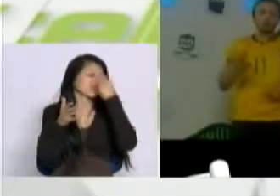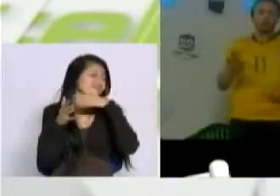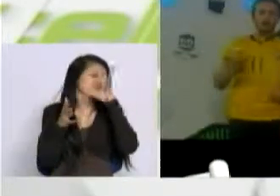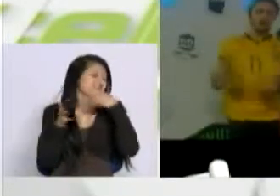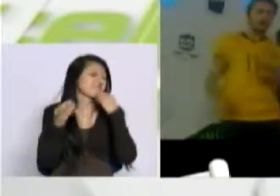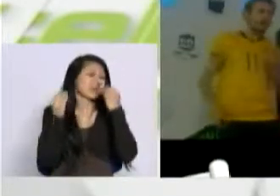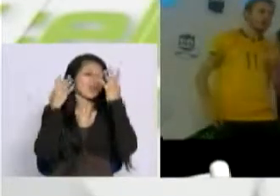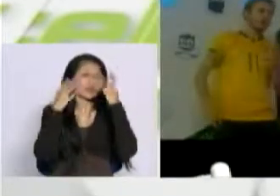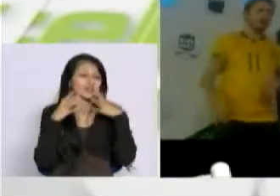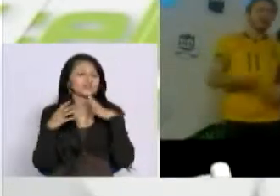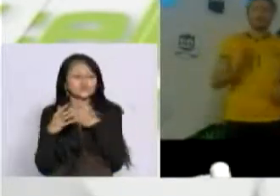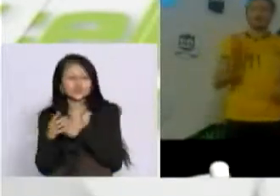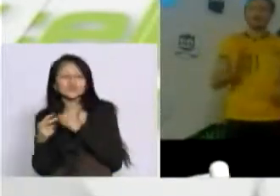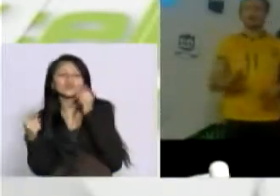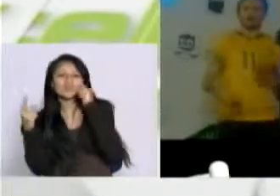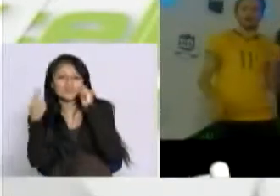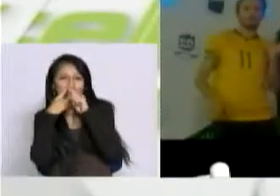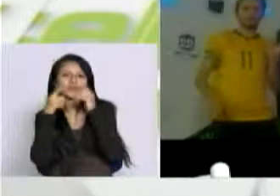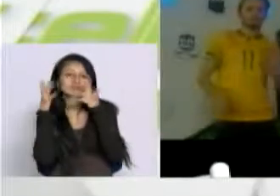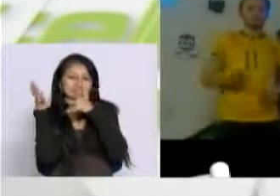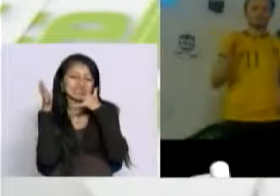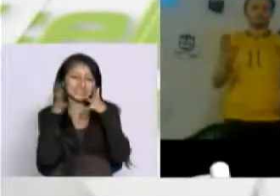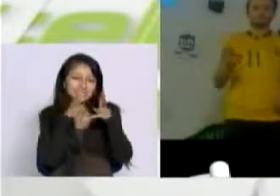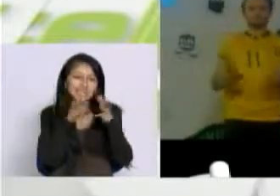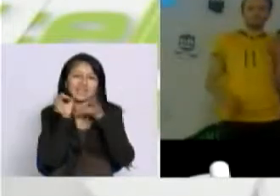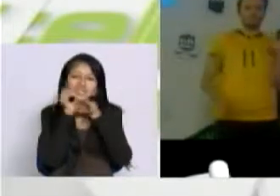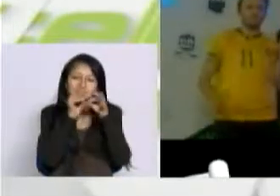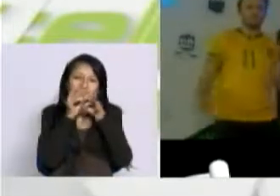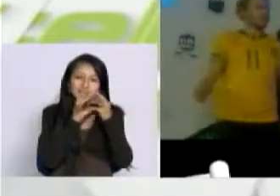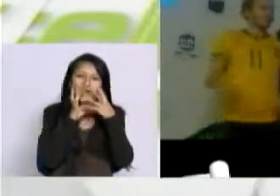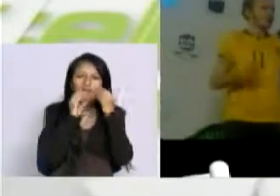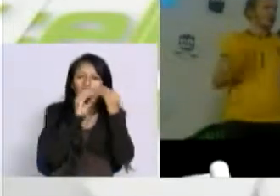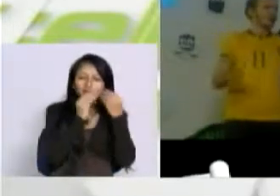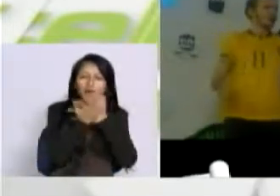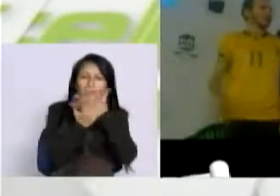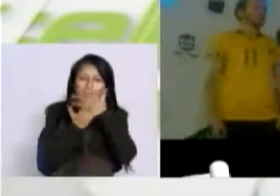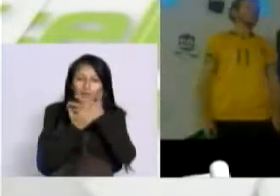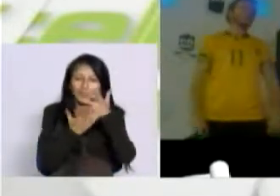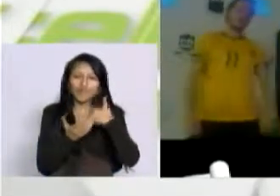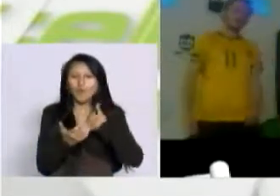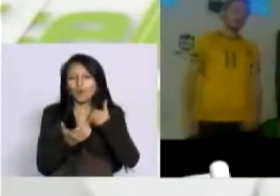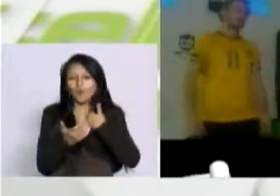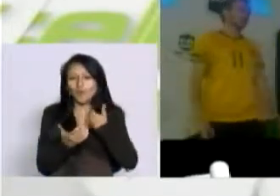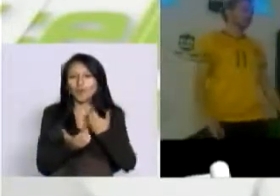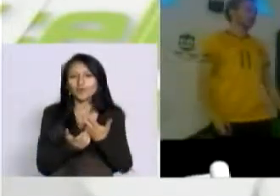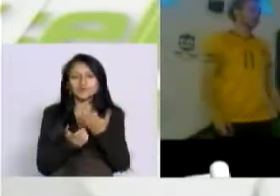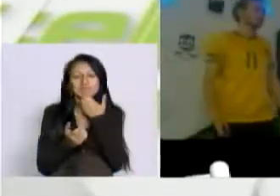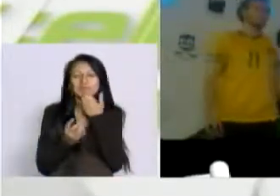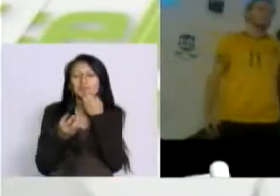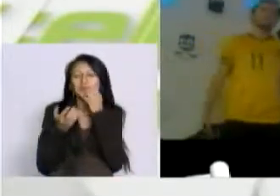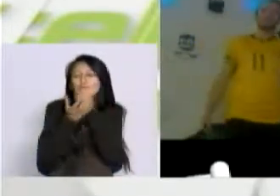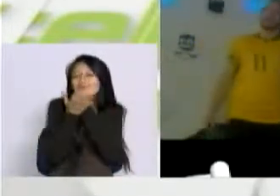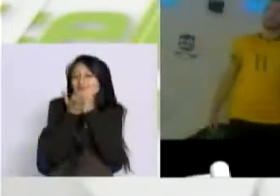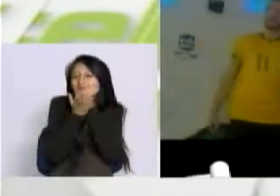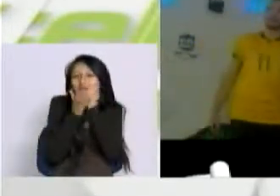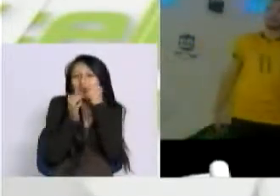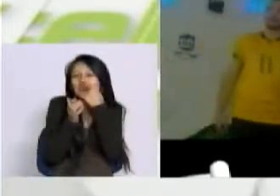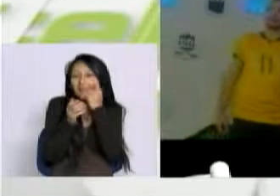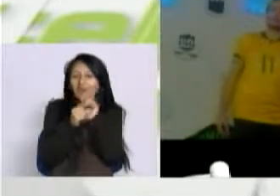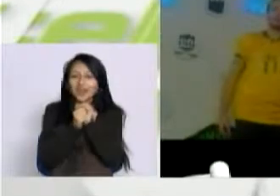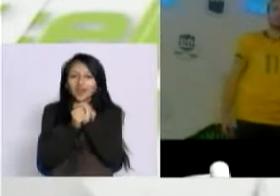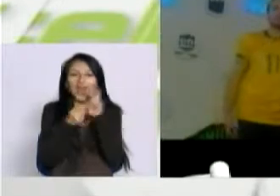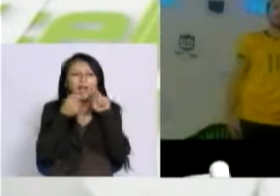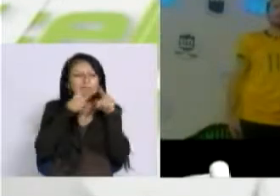público tenemos esa misión, y hashtag como programa para adolescentes lo que quiere es hablar de ese primer beso, de esas relaciones con